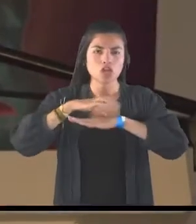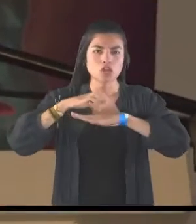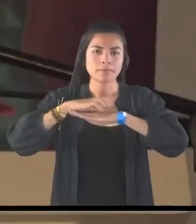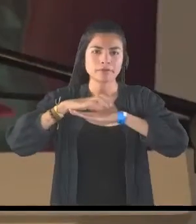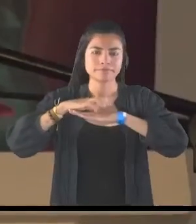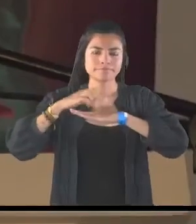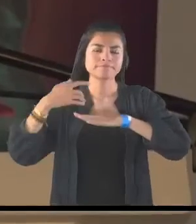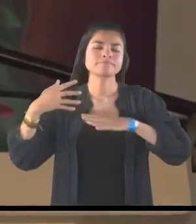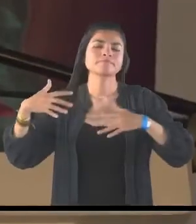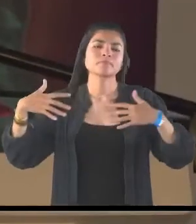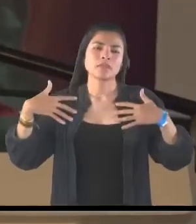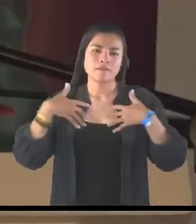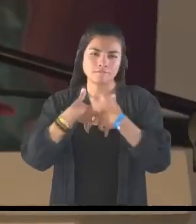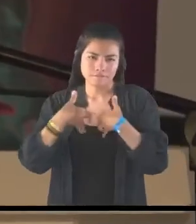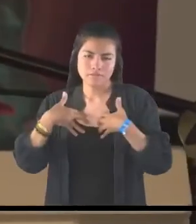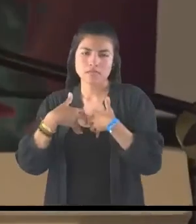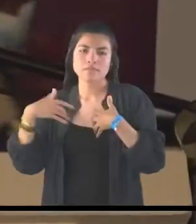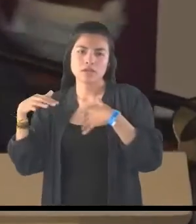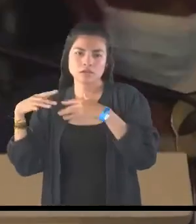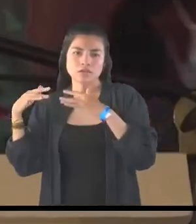armado.